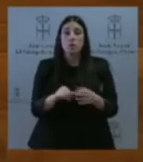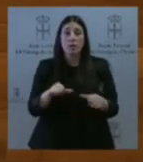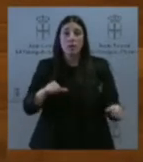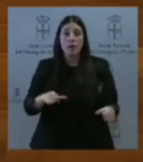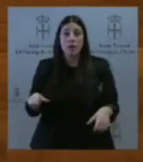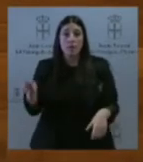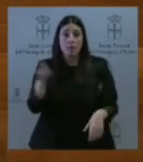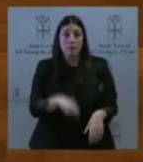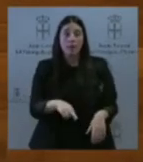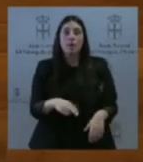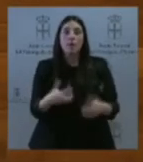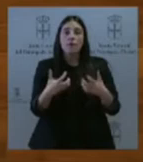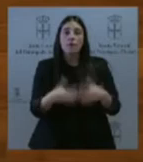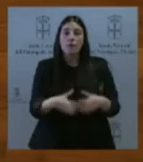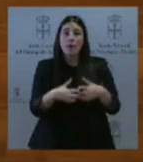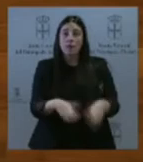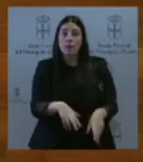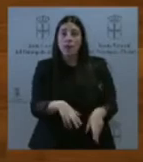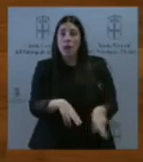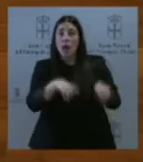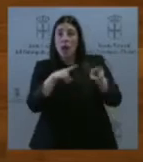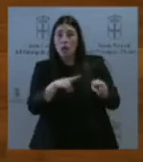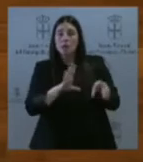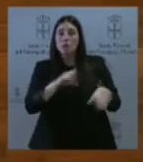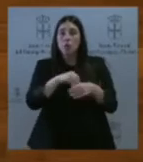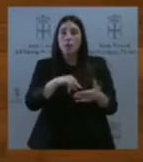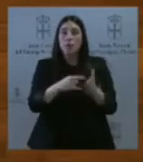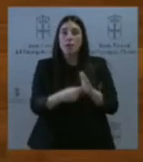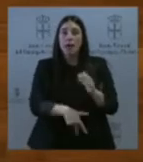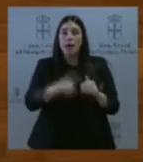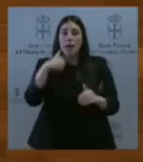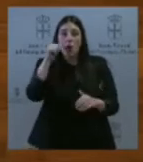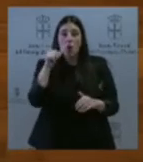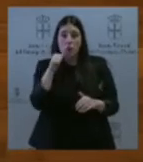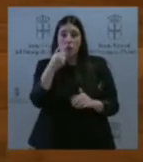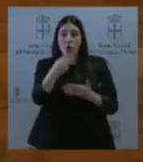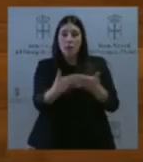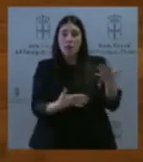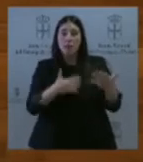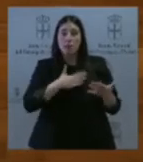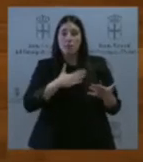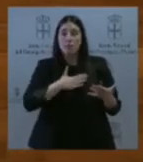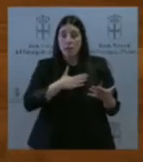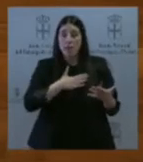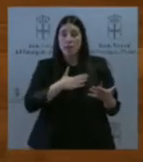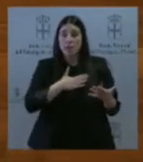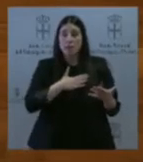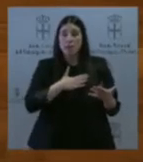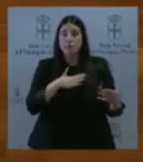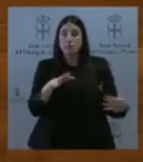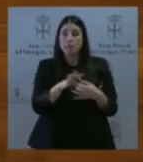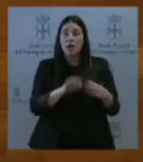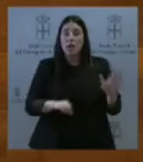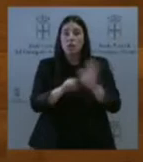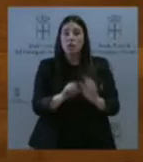Xeneral de Uvieu, dentro de la lista de bienes de patrimonio histórico industrial amparados por el artículo dedicado a la protección del patrimonio histórico